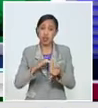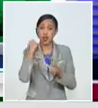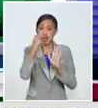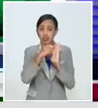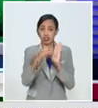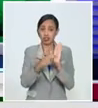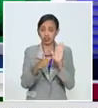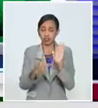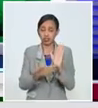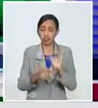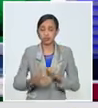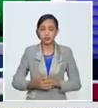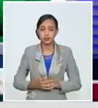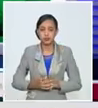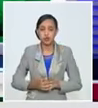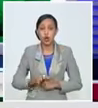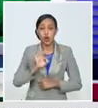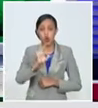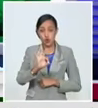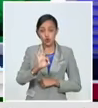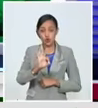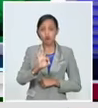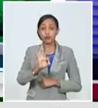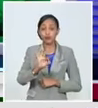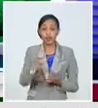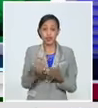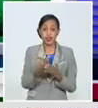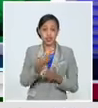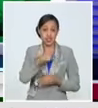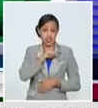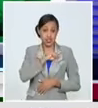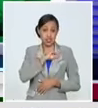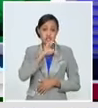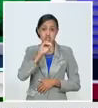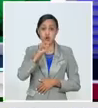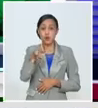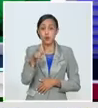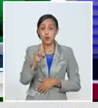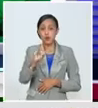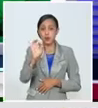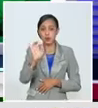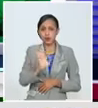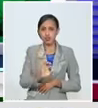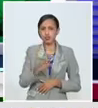8 en el día de ayer, el 0,9%,